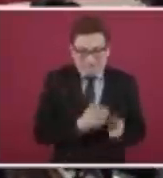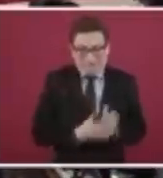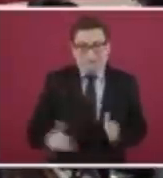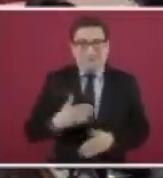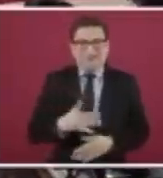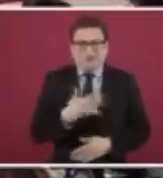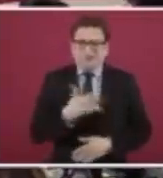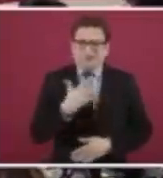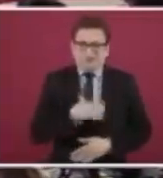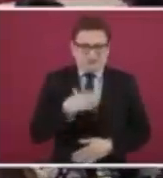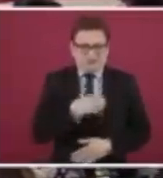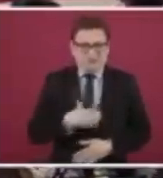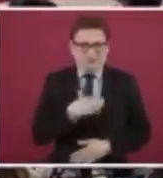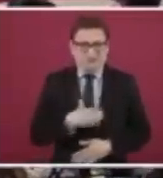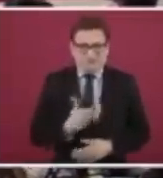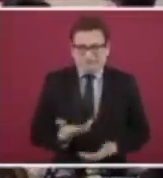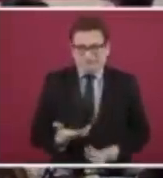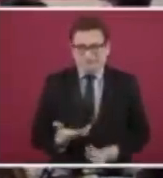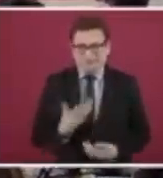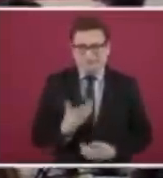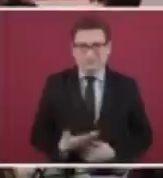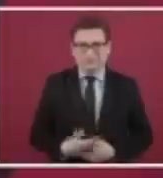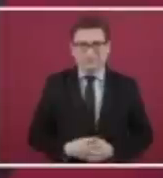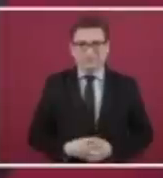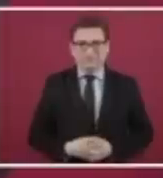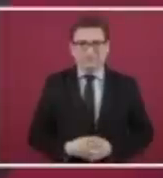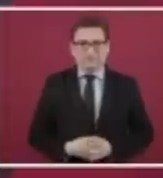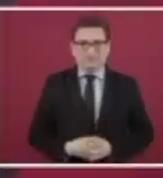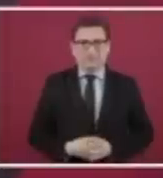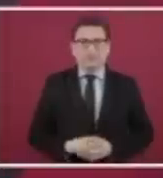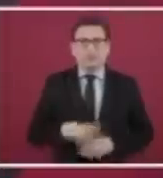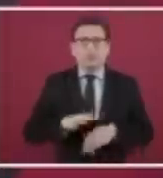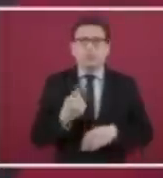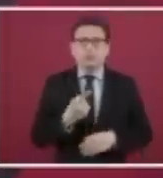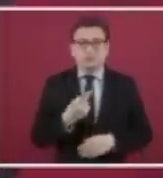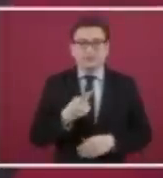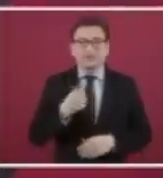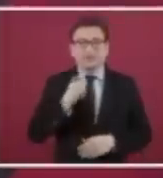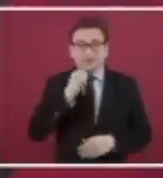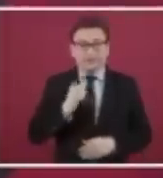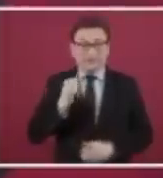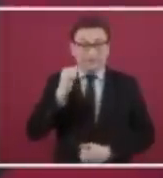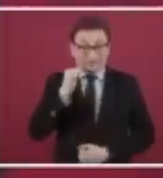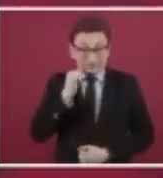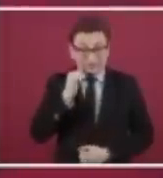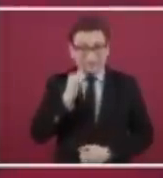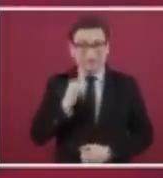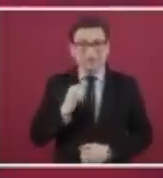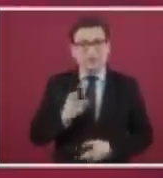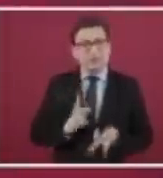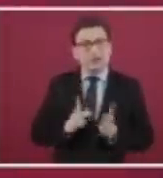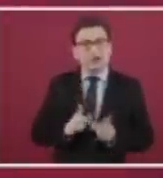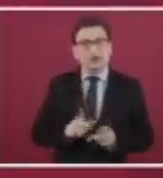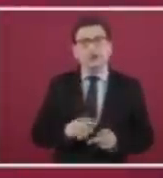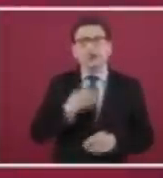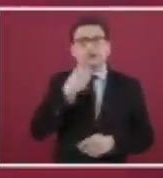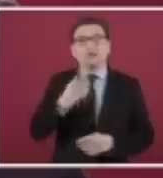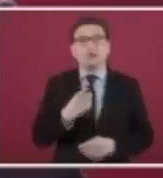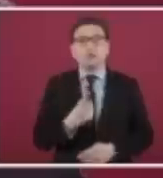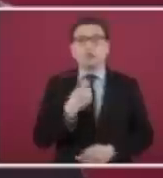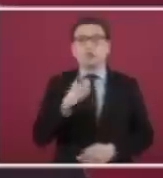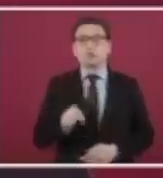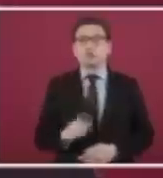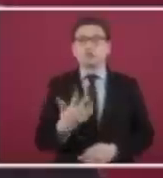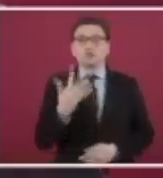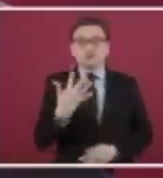no vamos a crecer al 2, dicen, ayer, dicen, al 1.5,